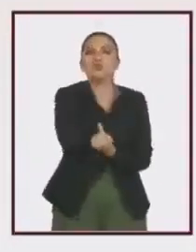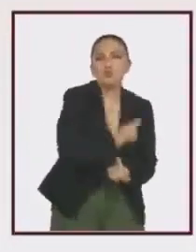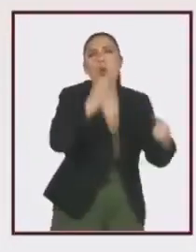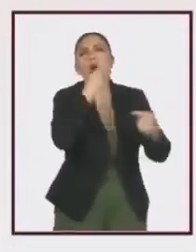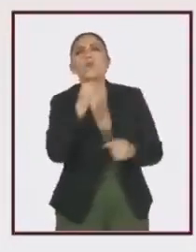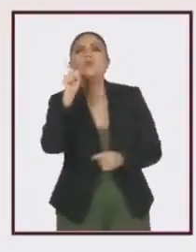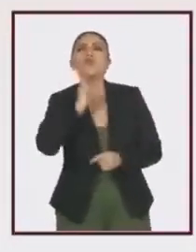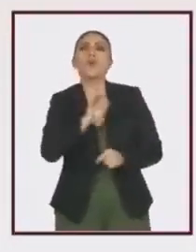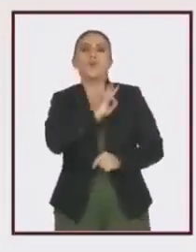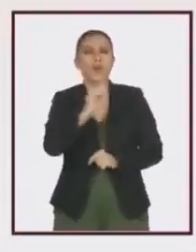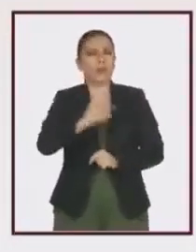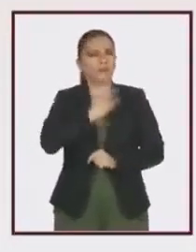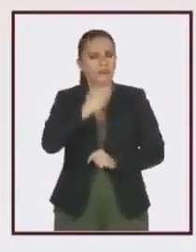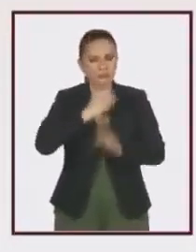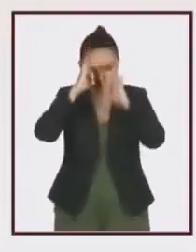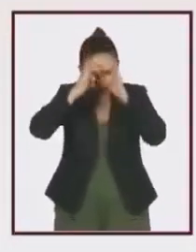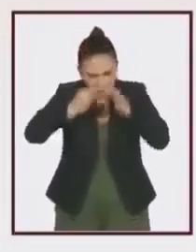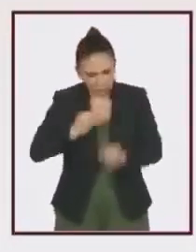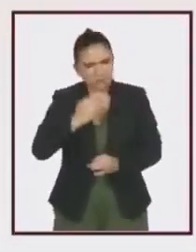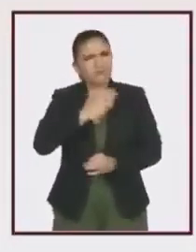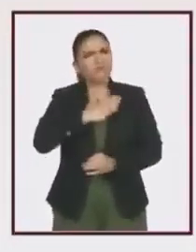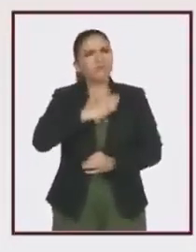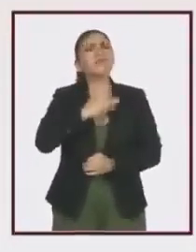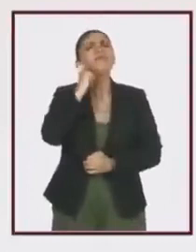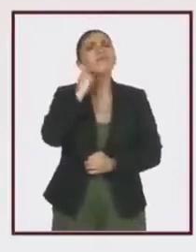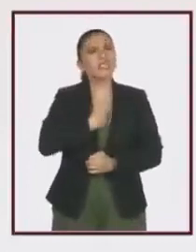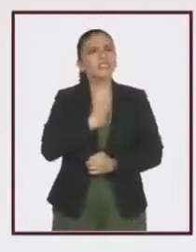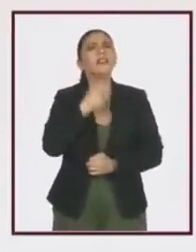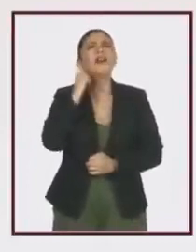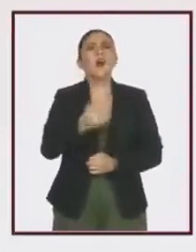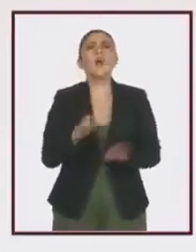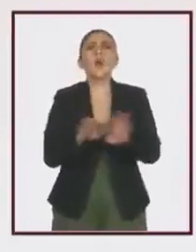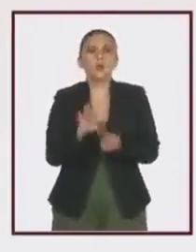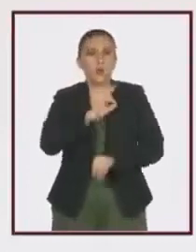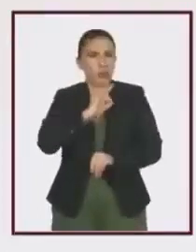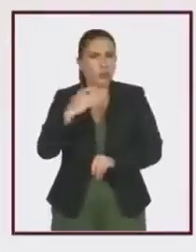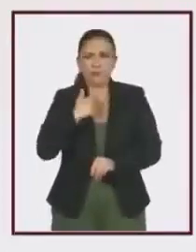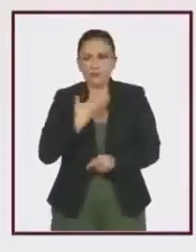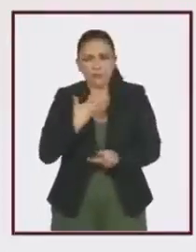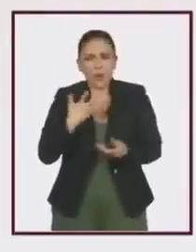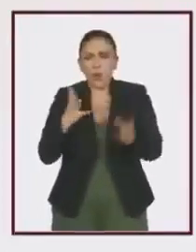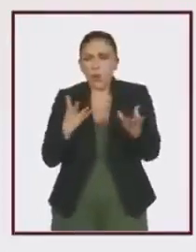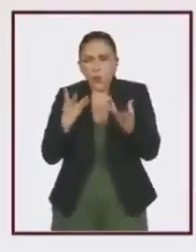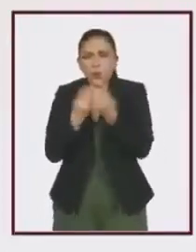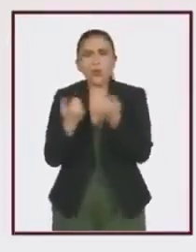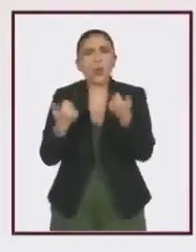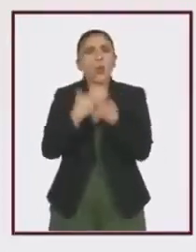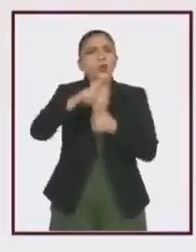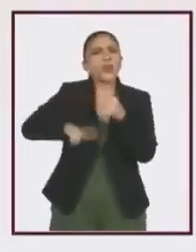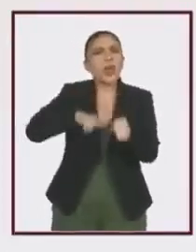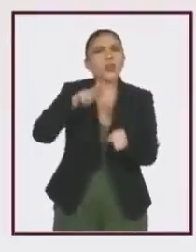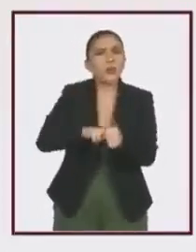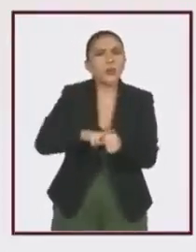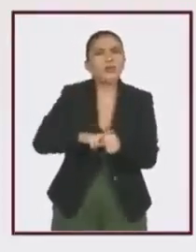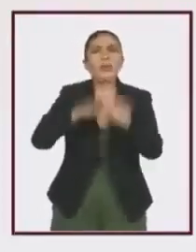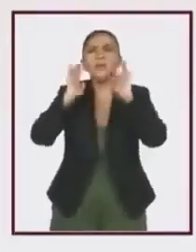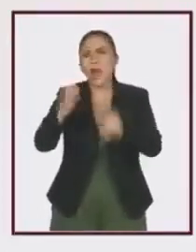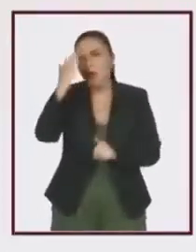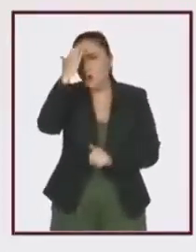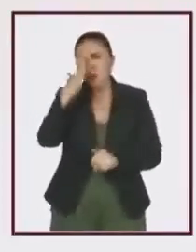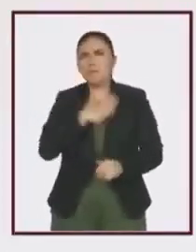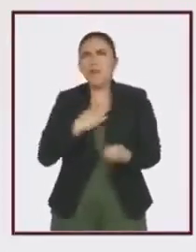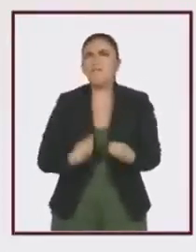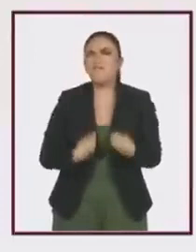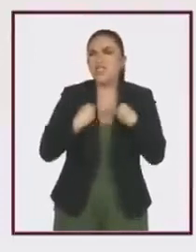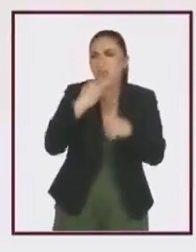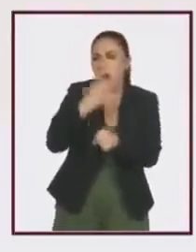puedan concebir a sí mismas y a sí mismos como parte de la naturaleza, conscientes del momento que viven